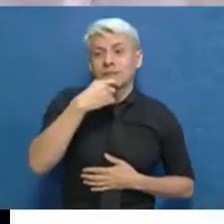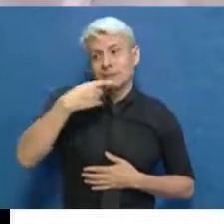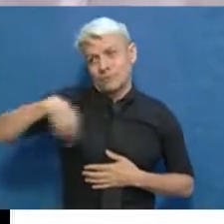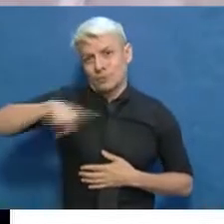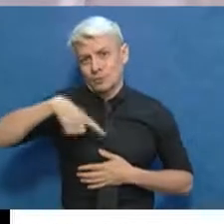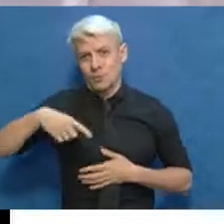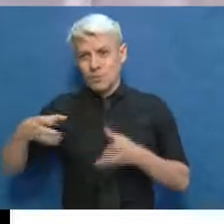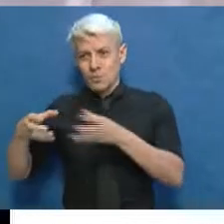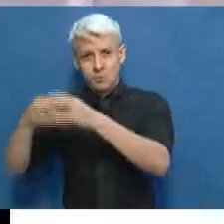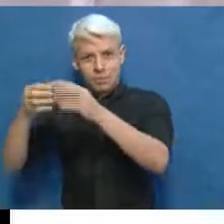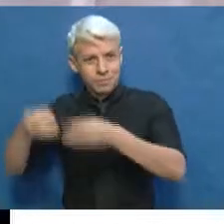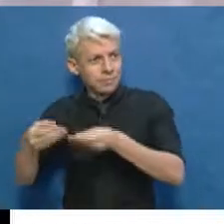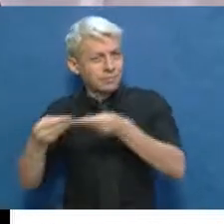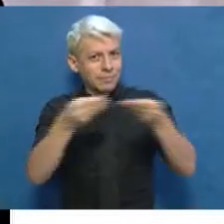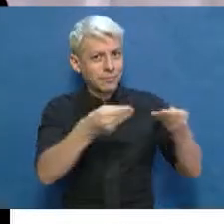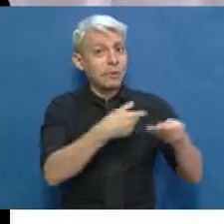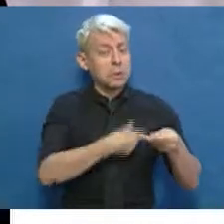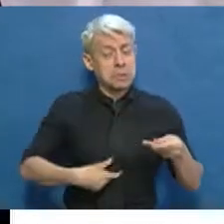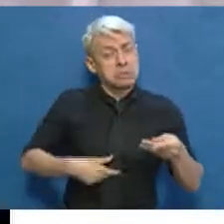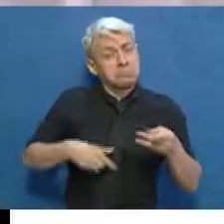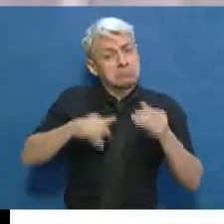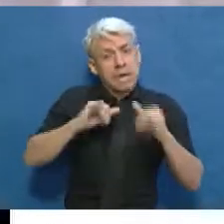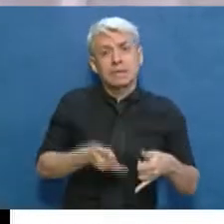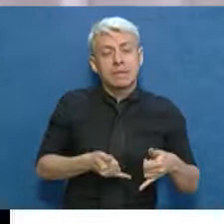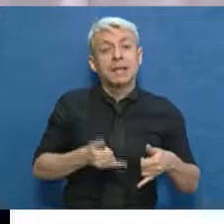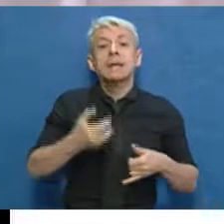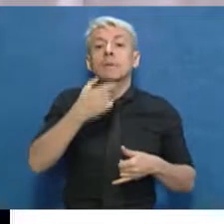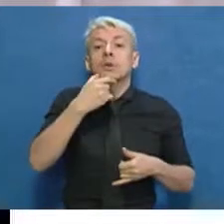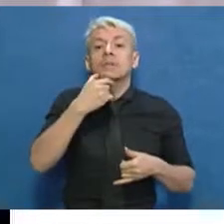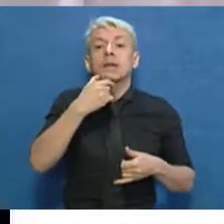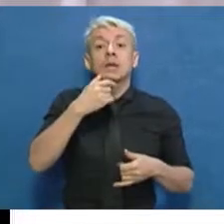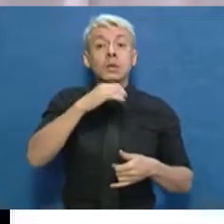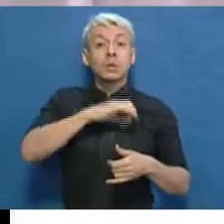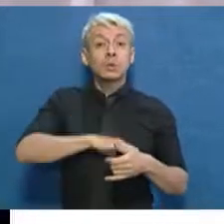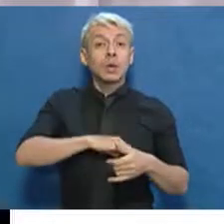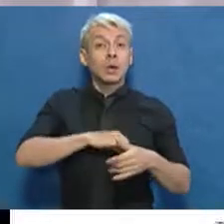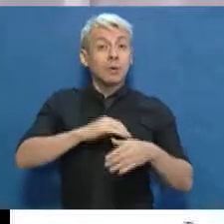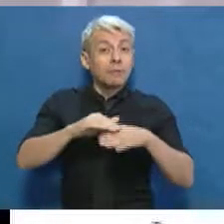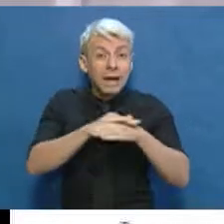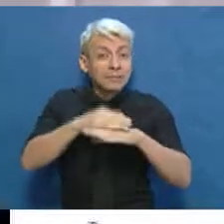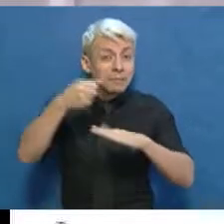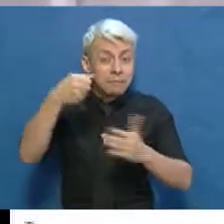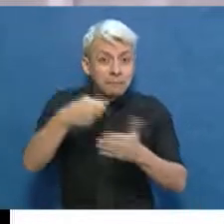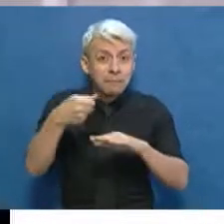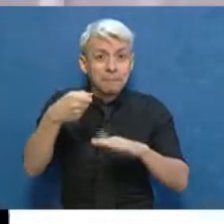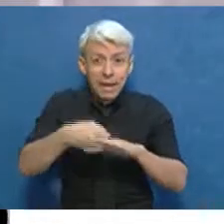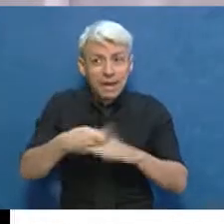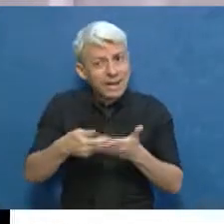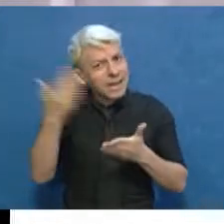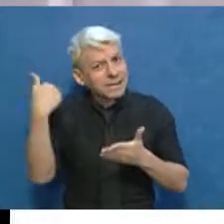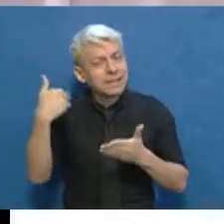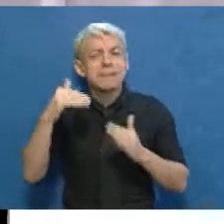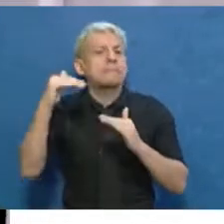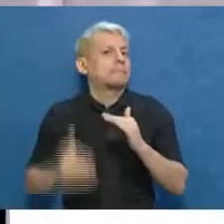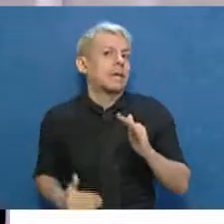paritaria y el gobierno no lo pudo desmentir, hoy Mendoza está pagando menos del salario inicial que se acordó en la paritaria nacional